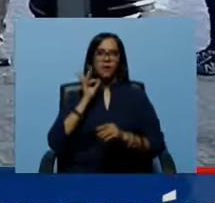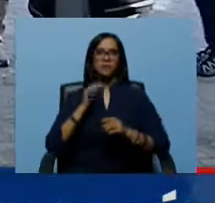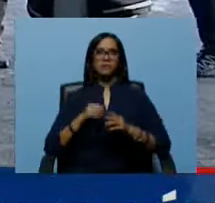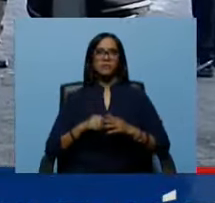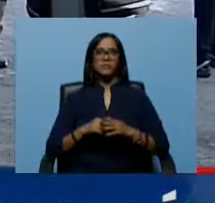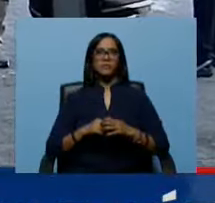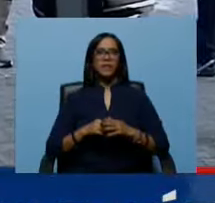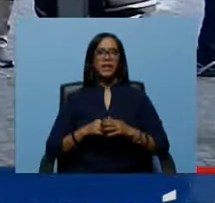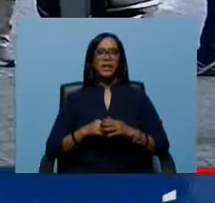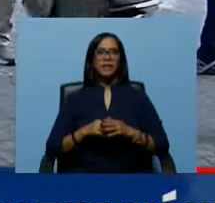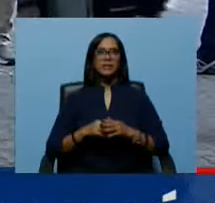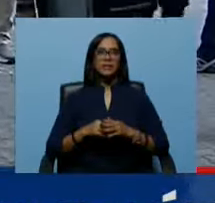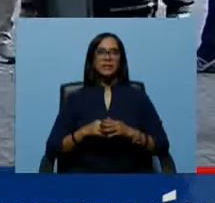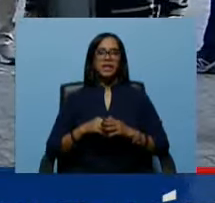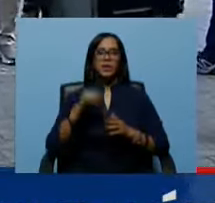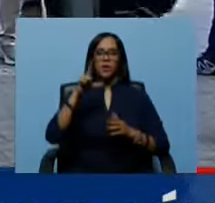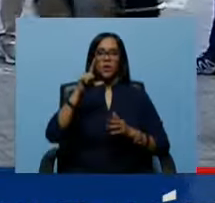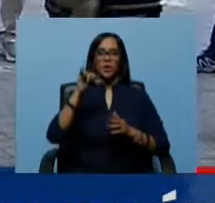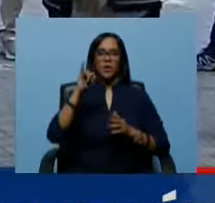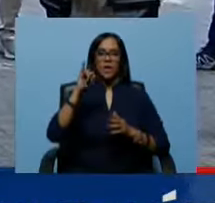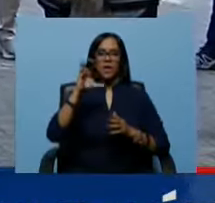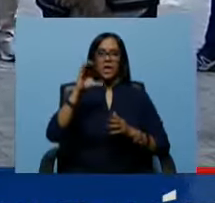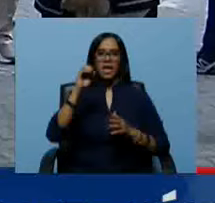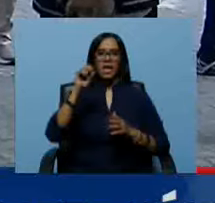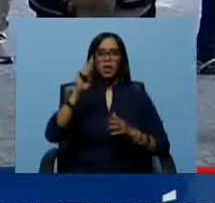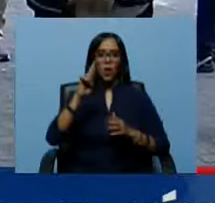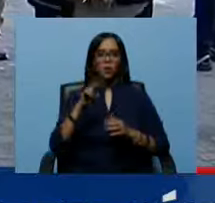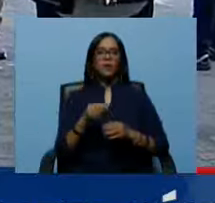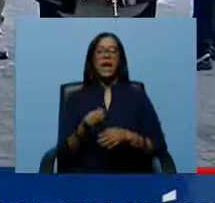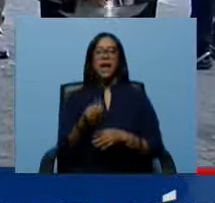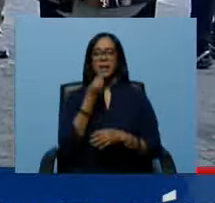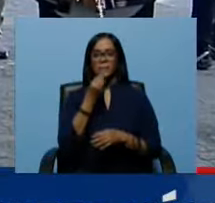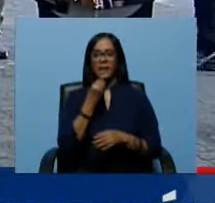de los licores, alimentos, el pollo.